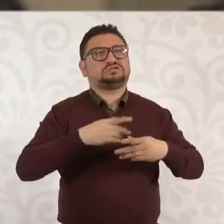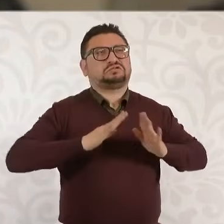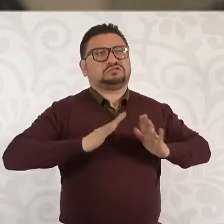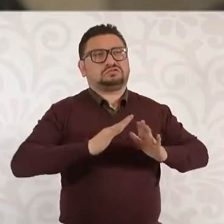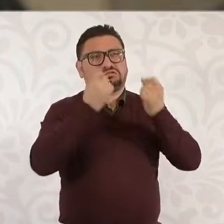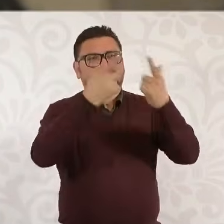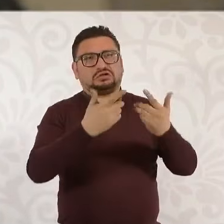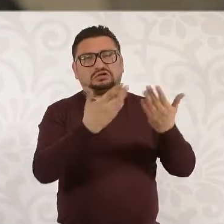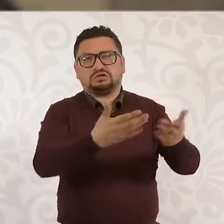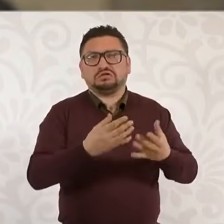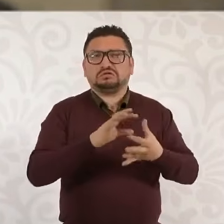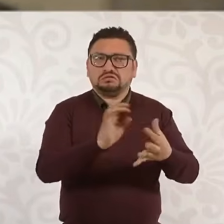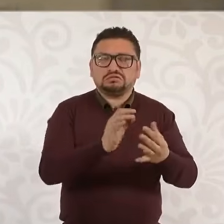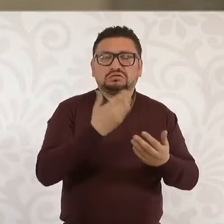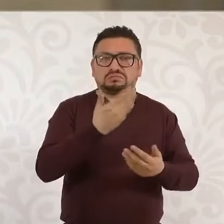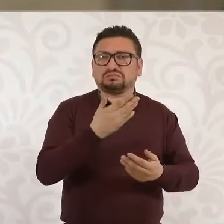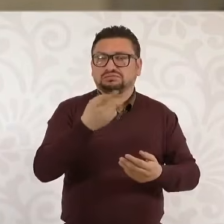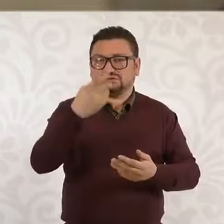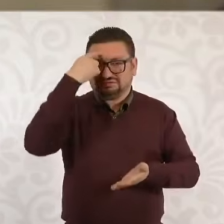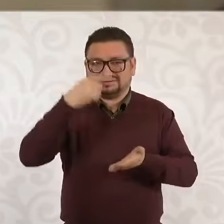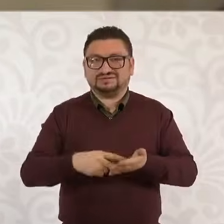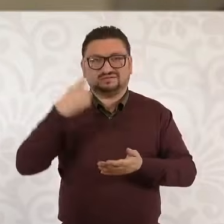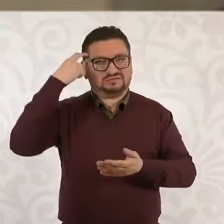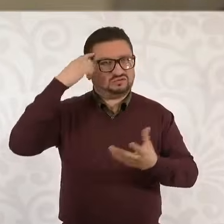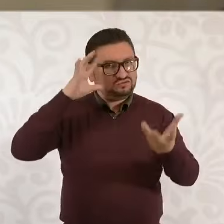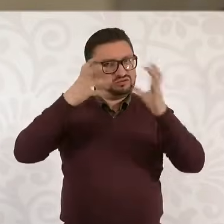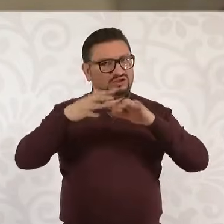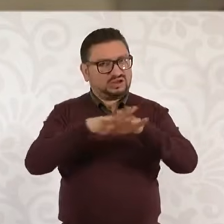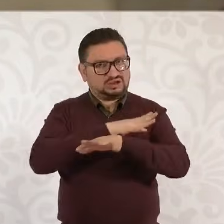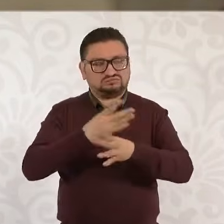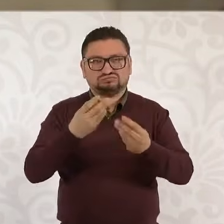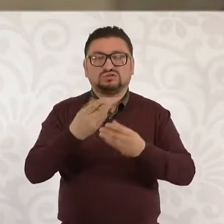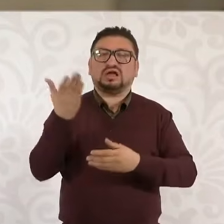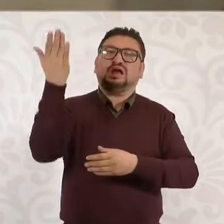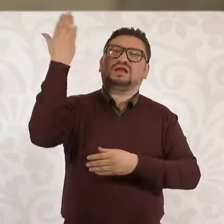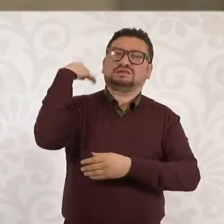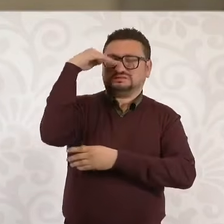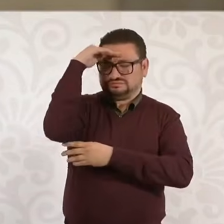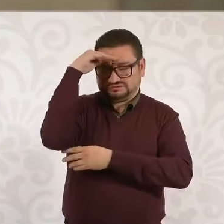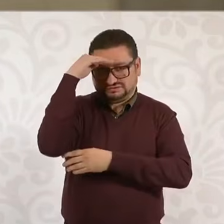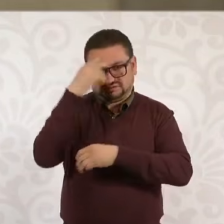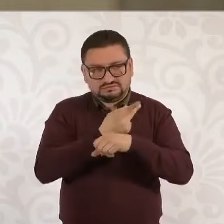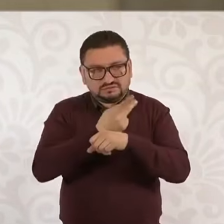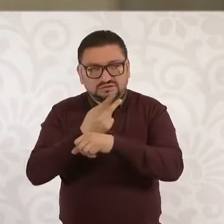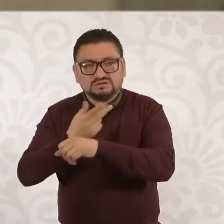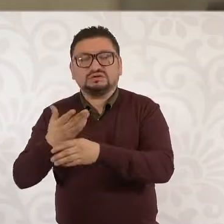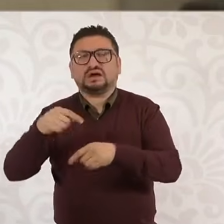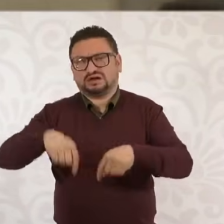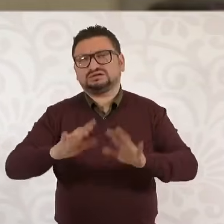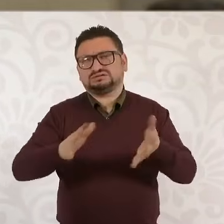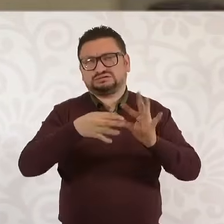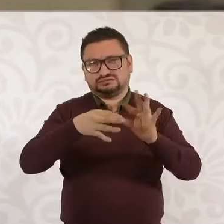ejército, y creo que eso también viene a cambiar muchas de las cosas que antes pasaban y que ya aquí se han mencionado muchas